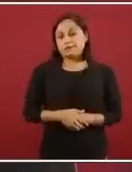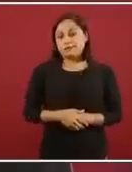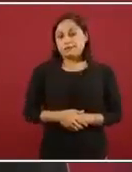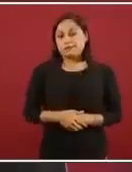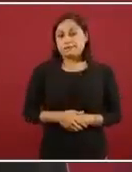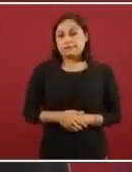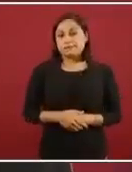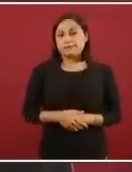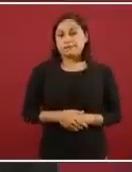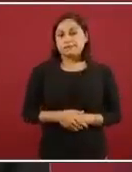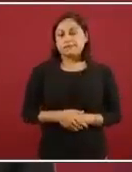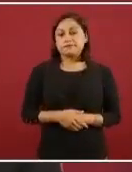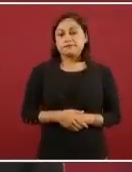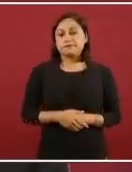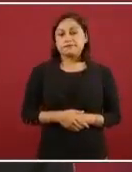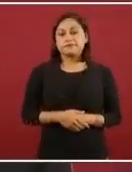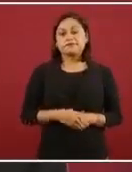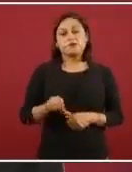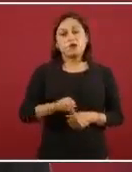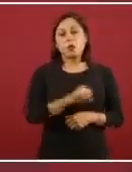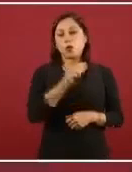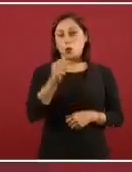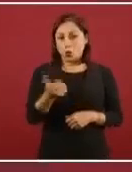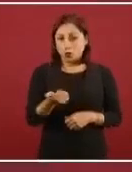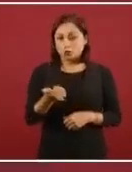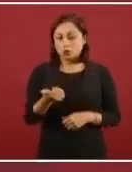Ayuda si